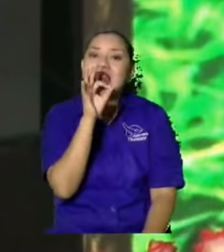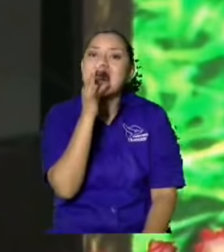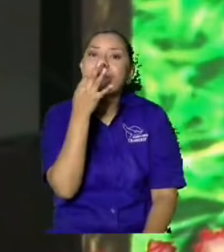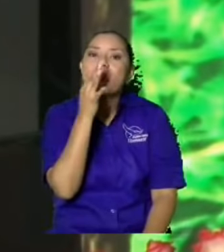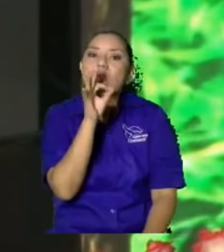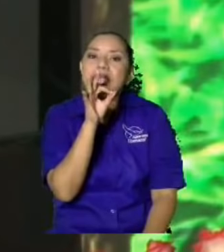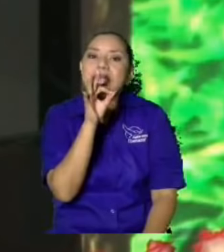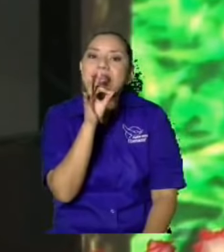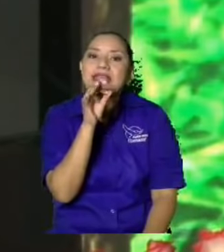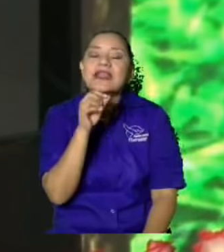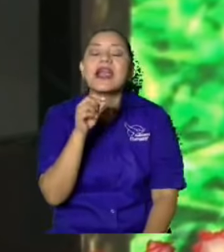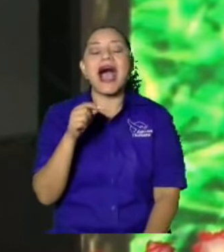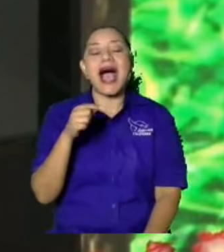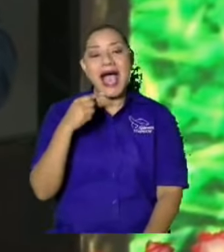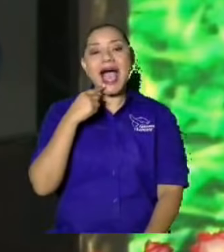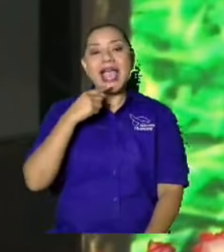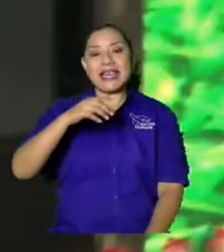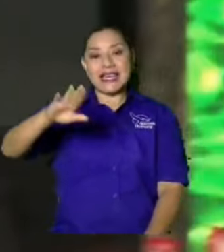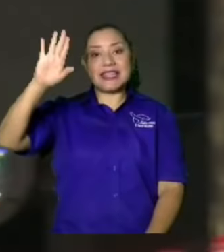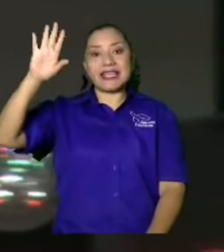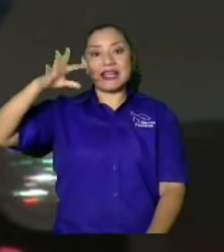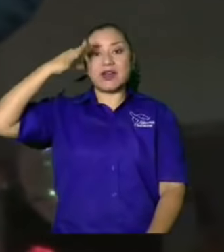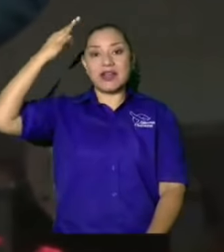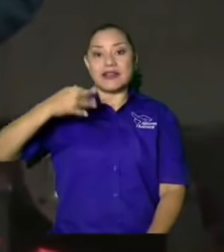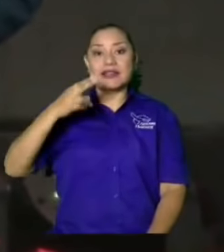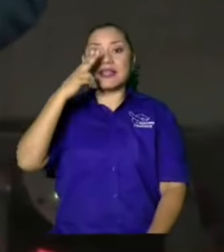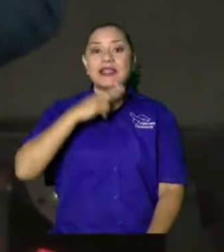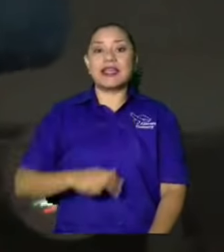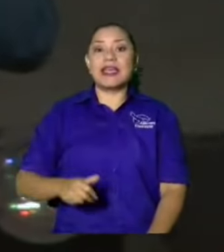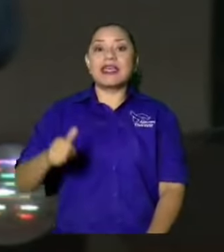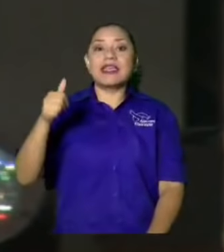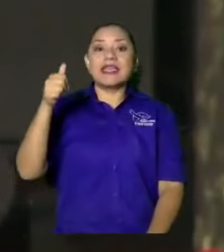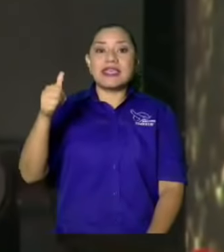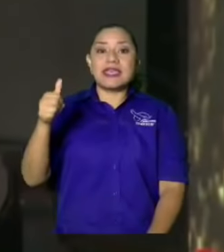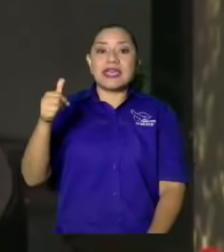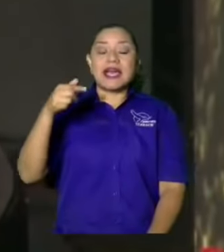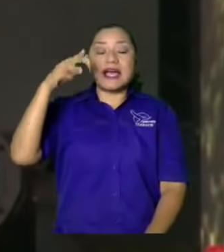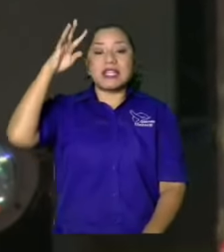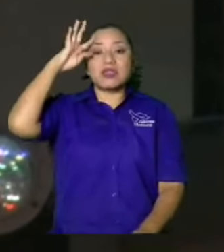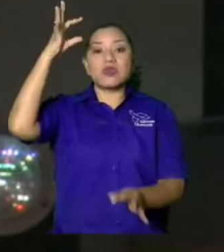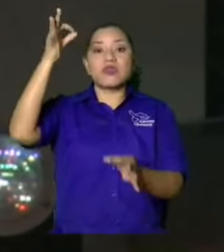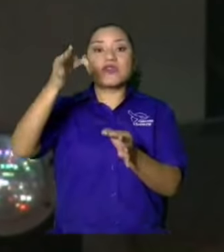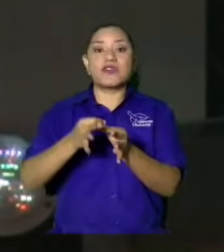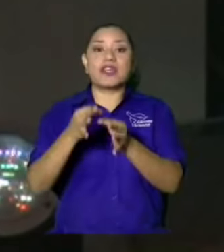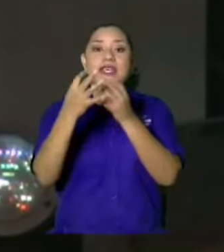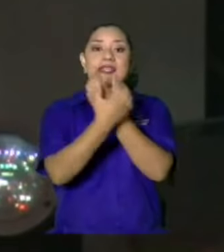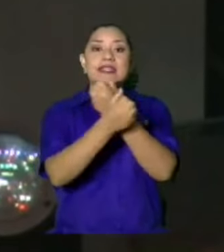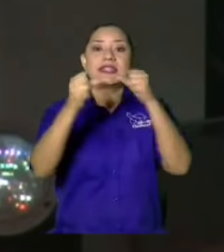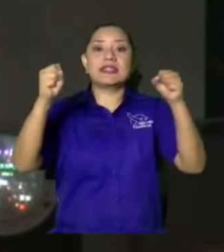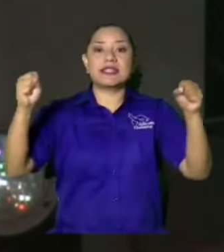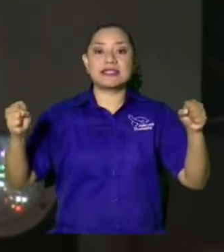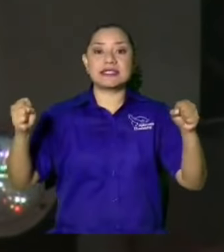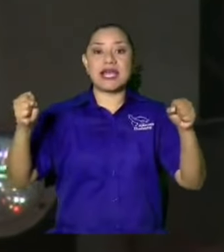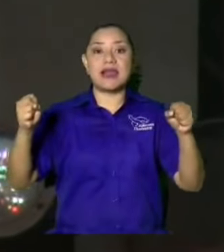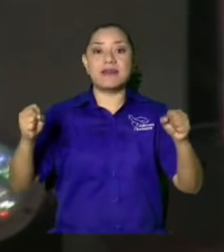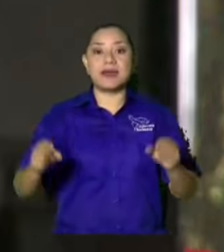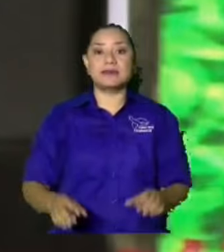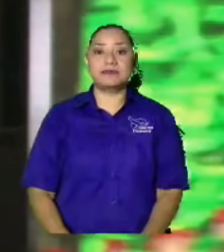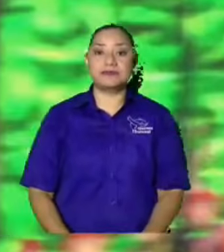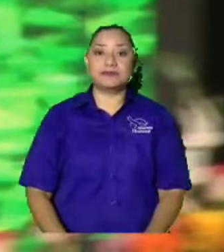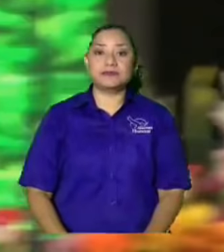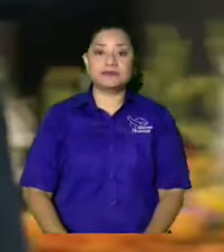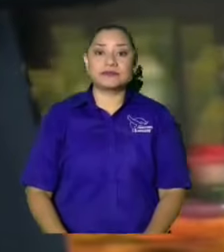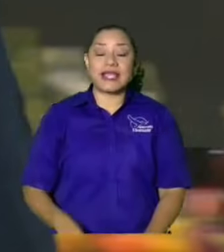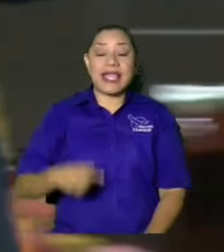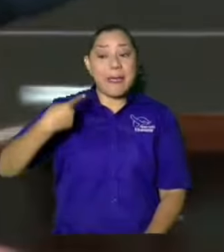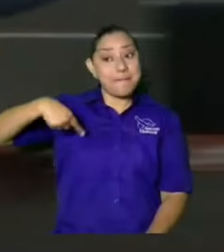la verdad. Y le dijo: hija, tu fe te salva, espíritu. Ve